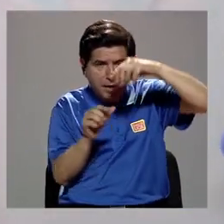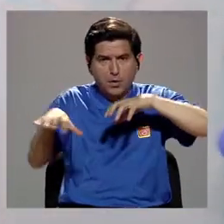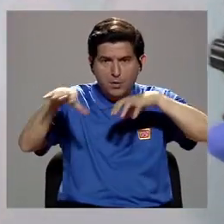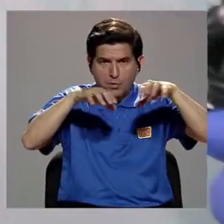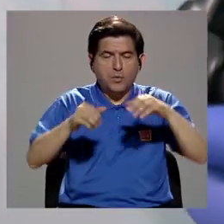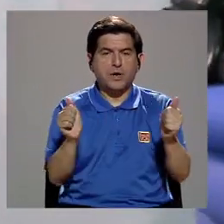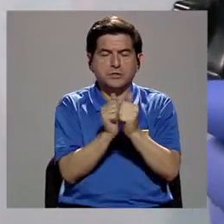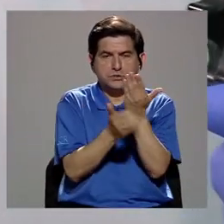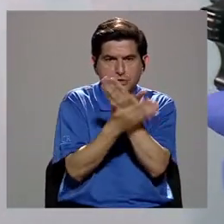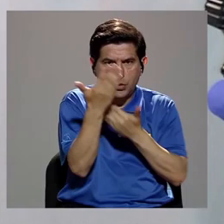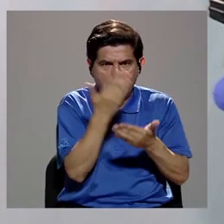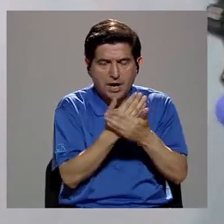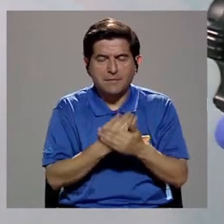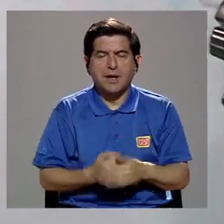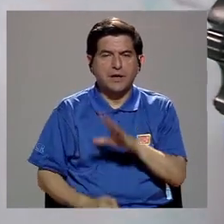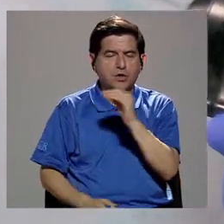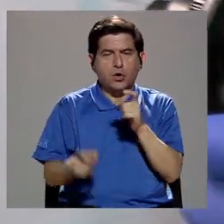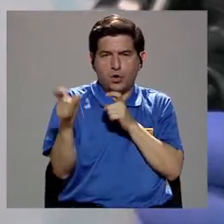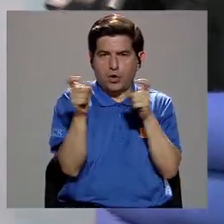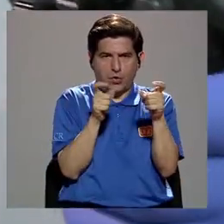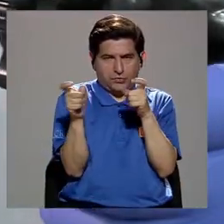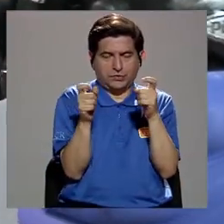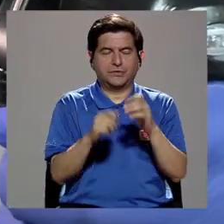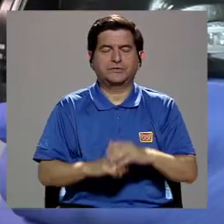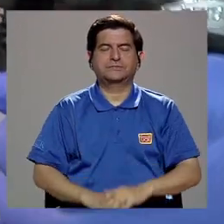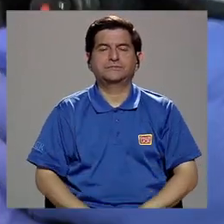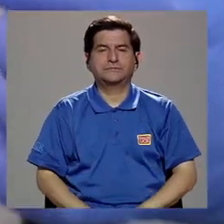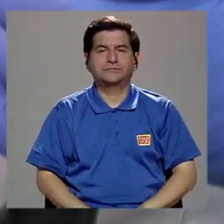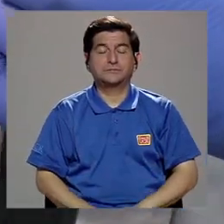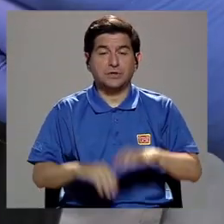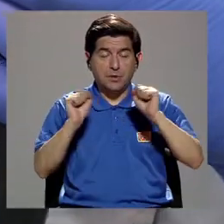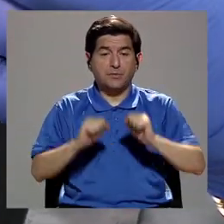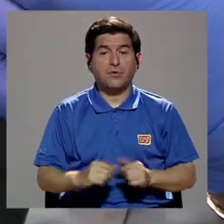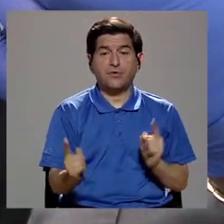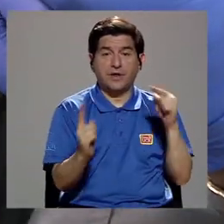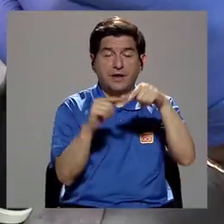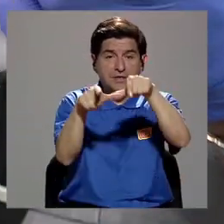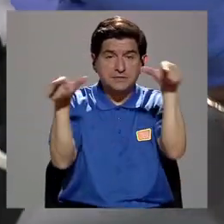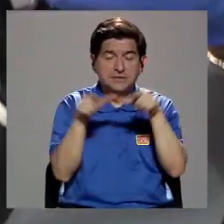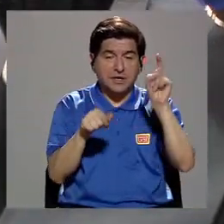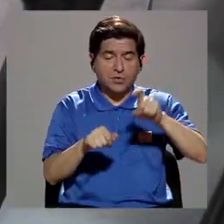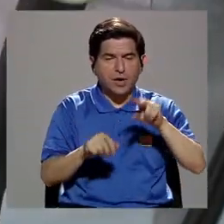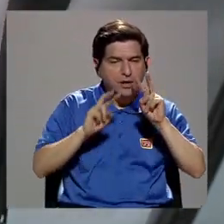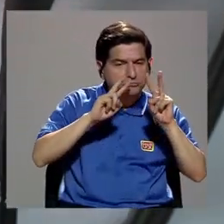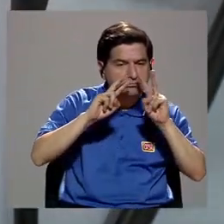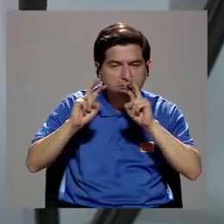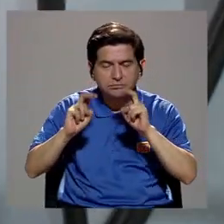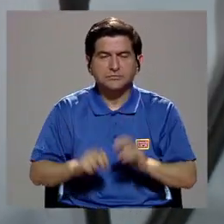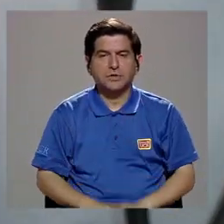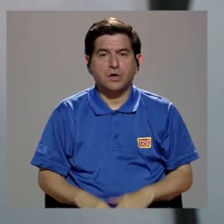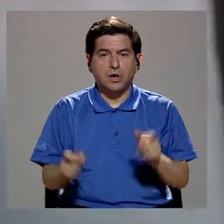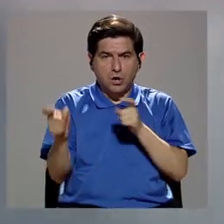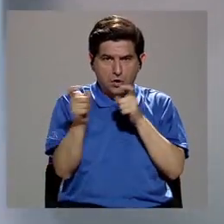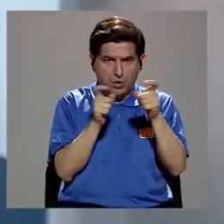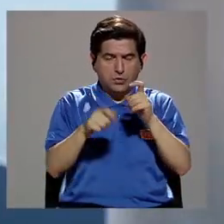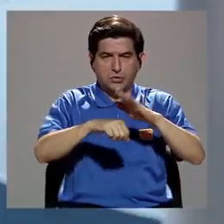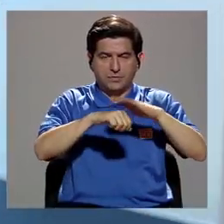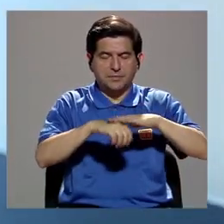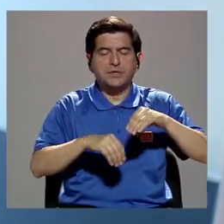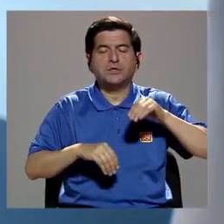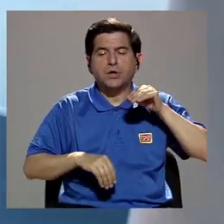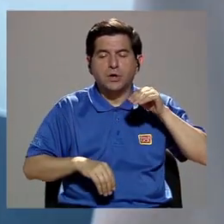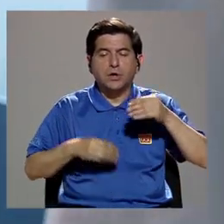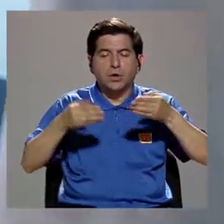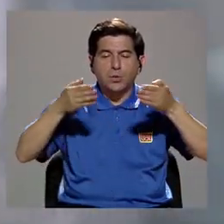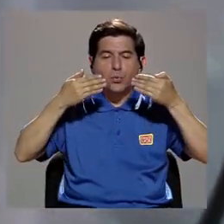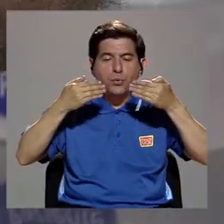cámara se mueve con la mano y el control del gastroscopio para llegar hasta donde se necesita. Con el control se introduce